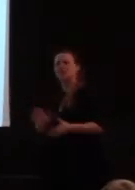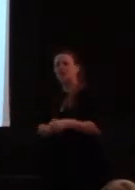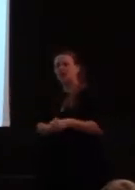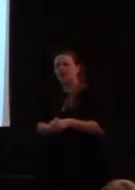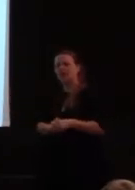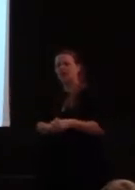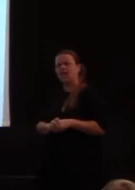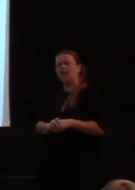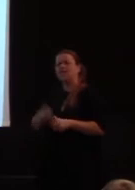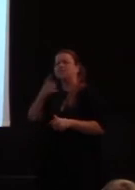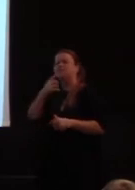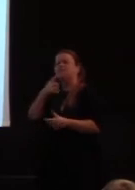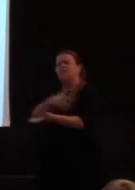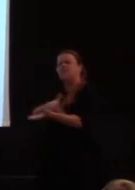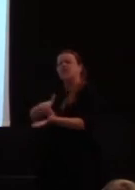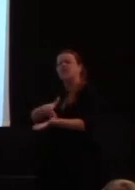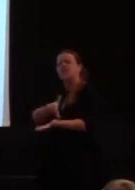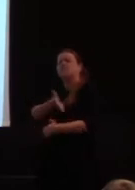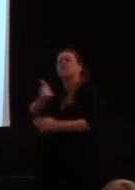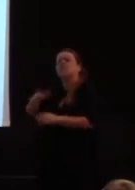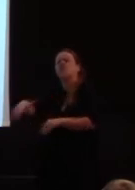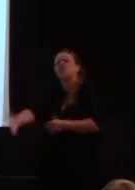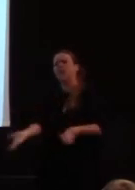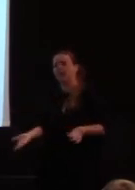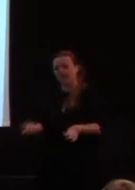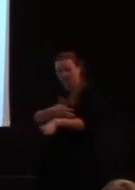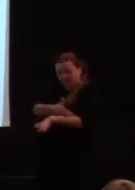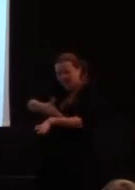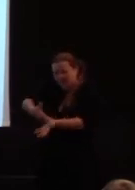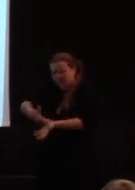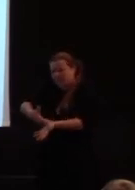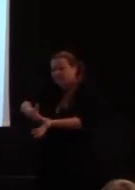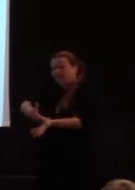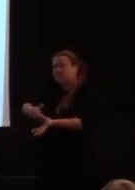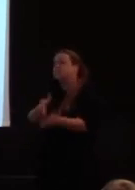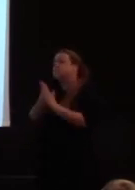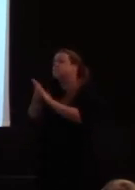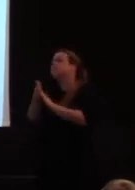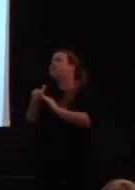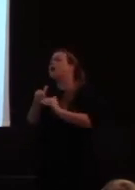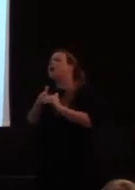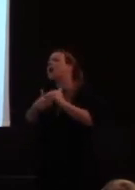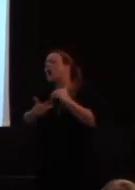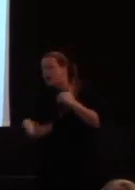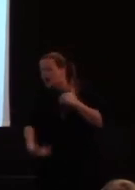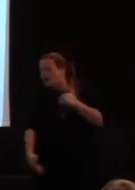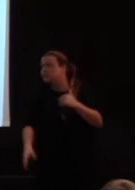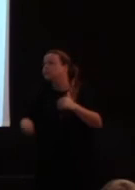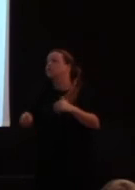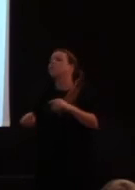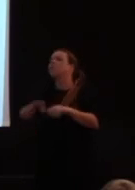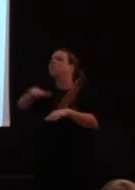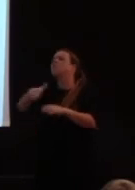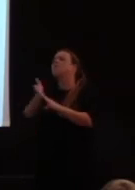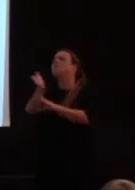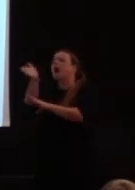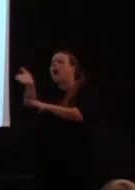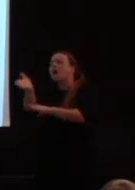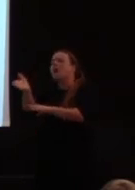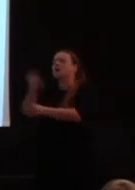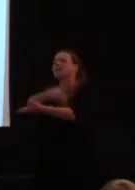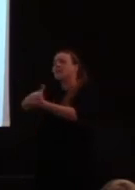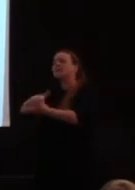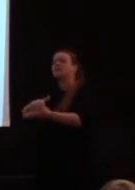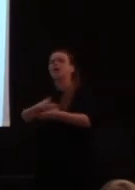dice, ¿de dónde va? La maestra le dice, ¿de dónde va? ¿Hacia dónde va la sangre? Y entonces el niño dice, sí, eso. Y la maestra